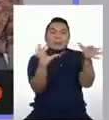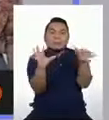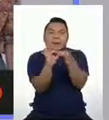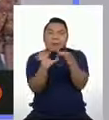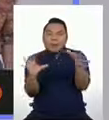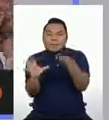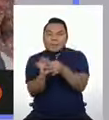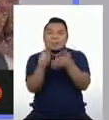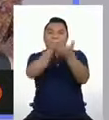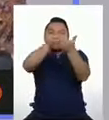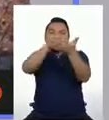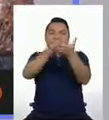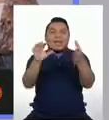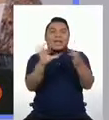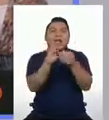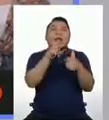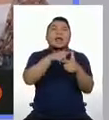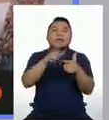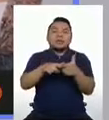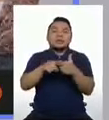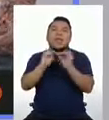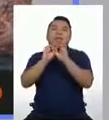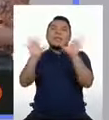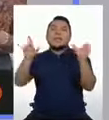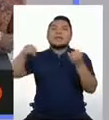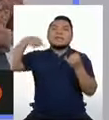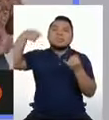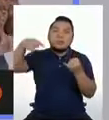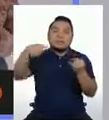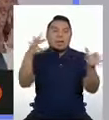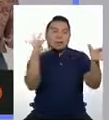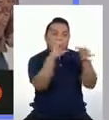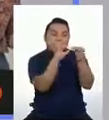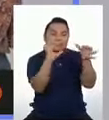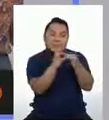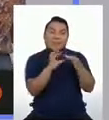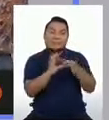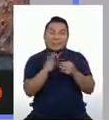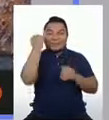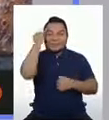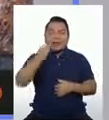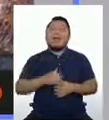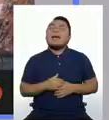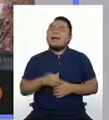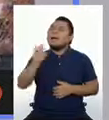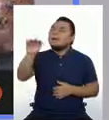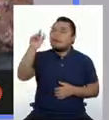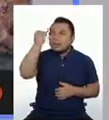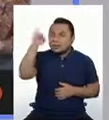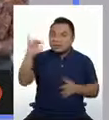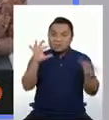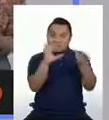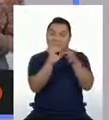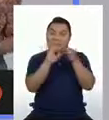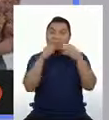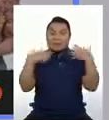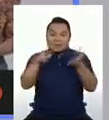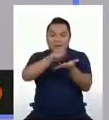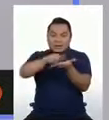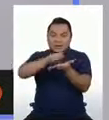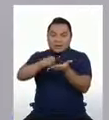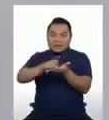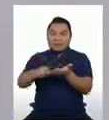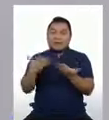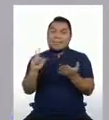historia escrita. profesora, y al hacer esto con todas las ideas de nuestro cuadro organizador, ¿habremos escrito nuestro